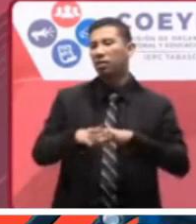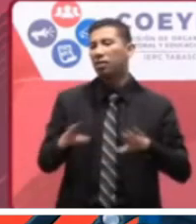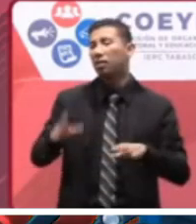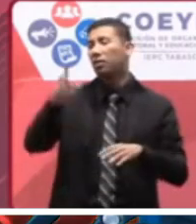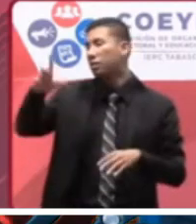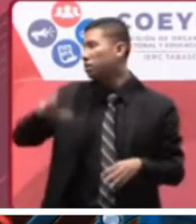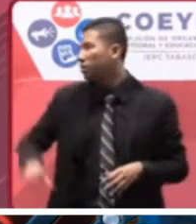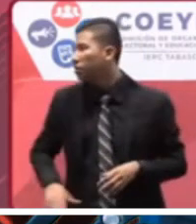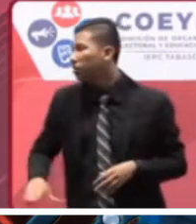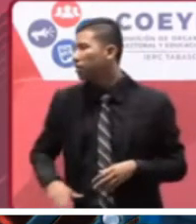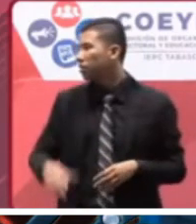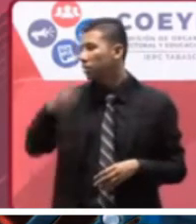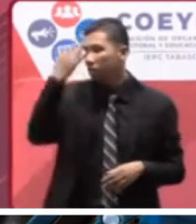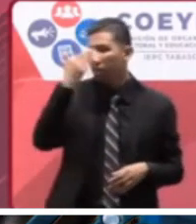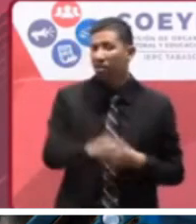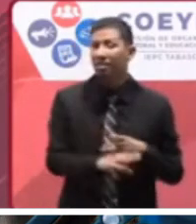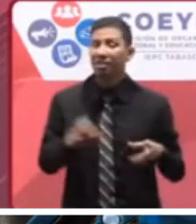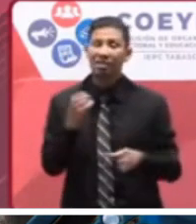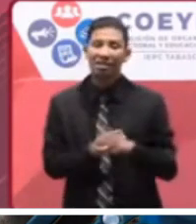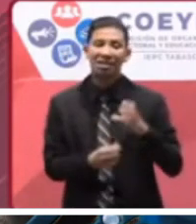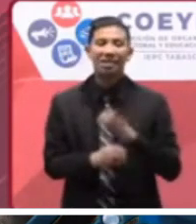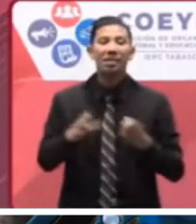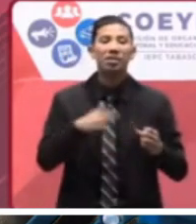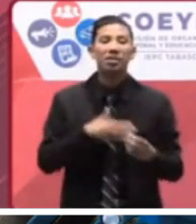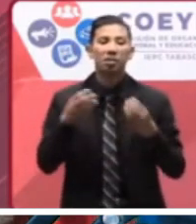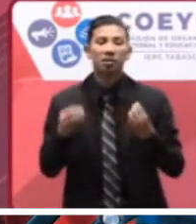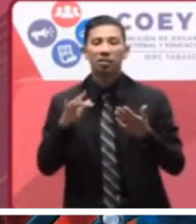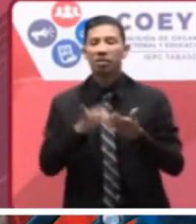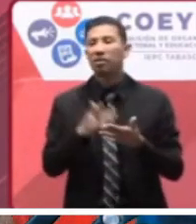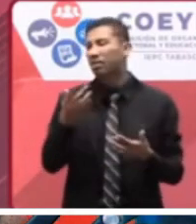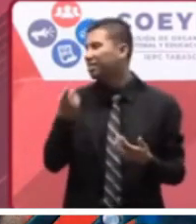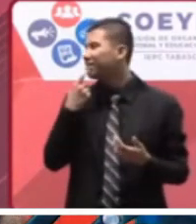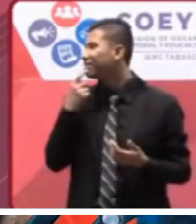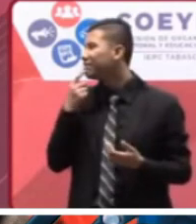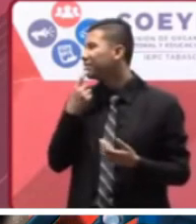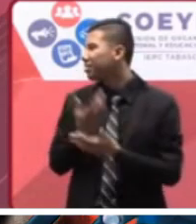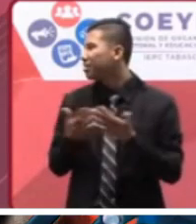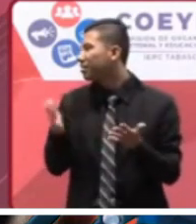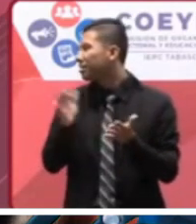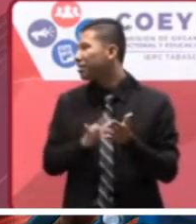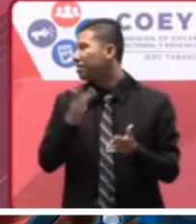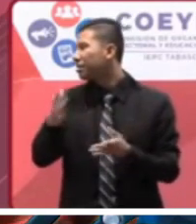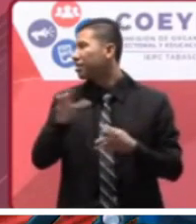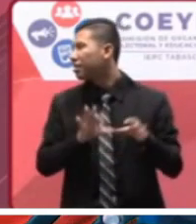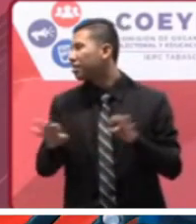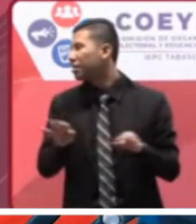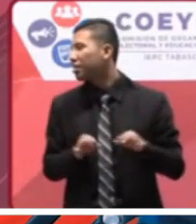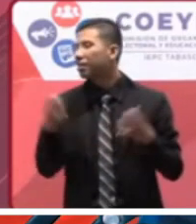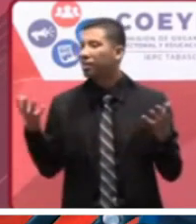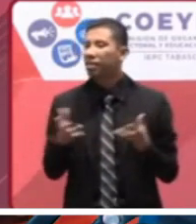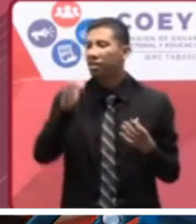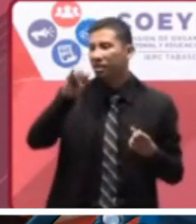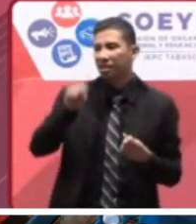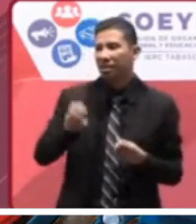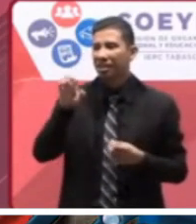Gobierno, reconoció públicamente, cosa que le estoy muy agradecido al licenciado López, muy agradecido, el trabajo que hizo el INE y el trabajo que